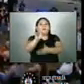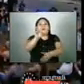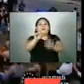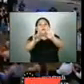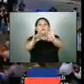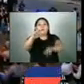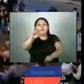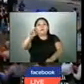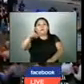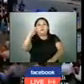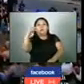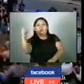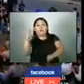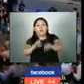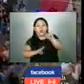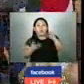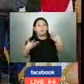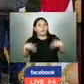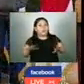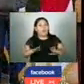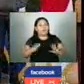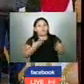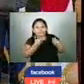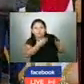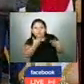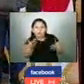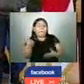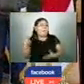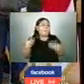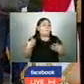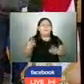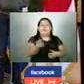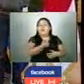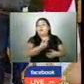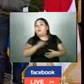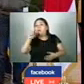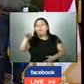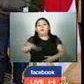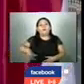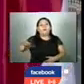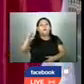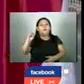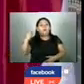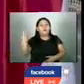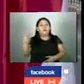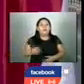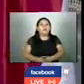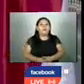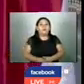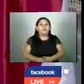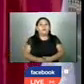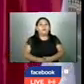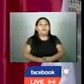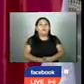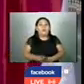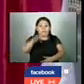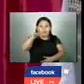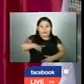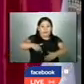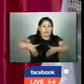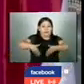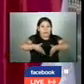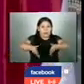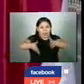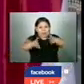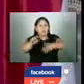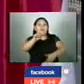millones de dólares y se espera que beneficie a medio millón de personas en la zona oriental. Este periférico o